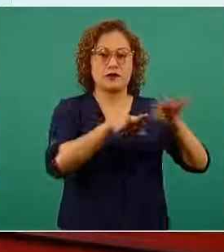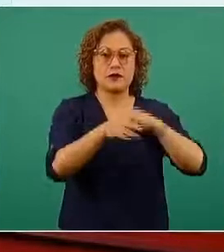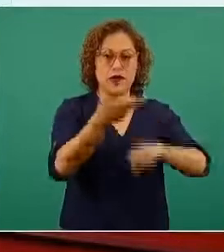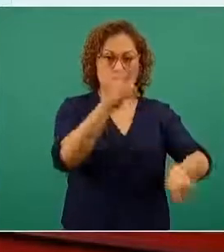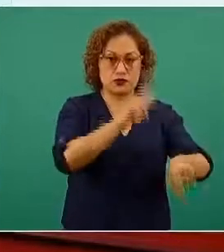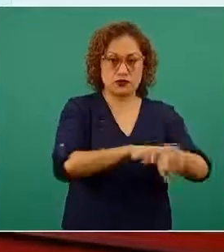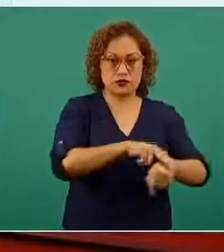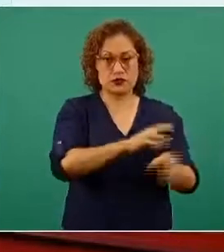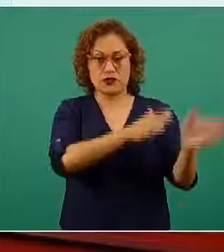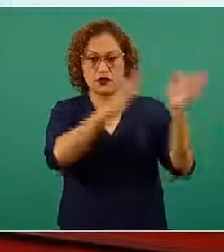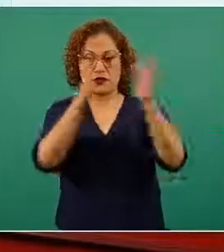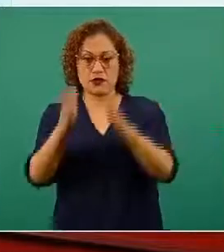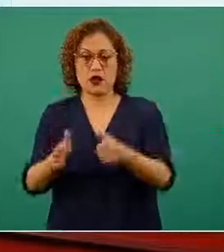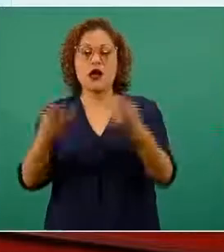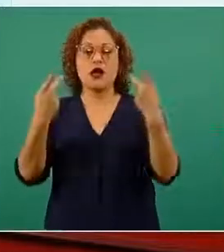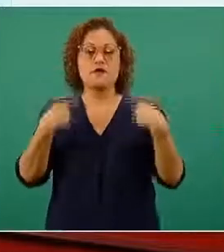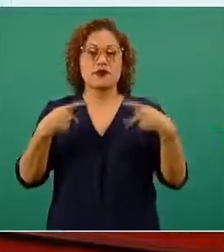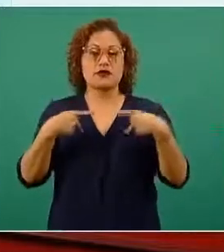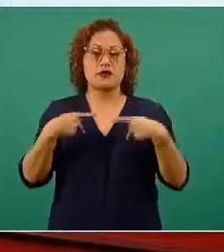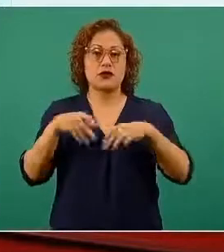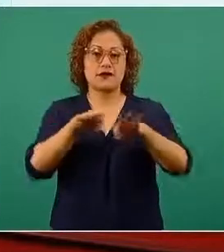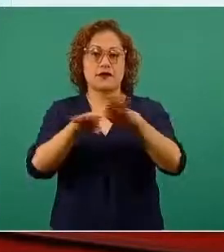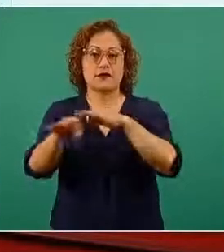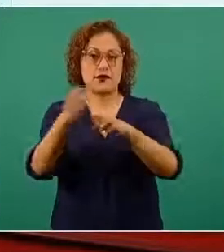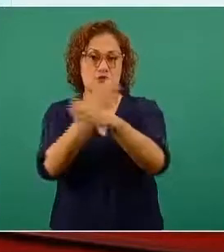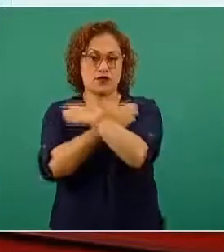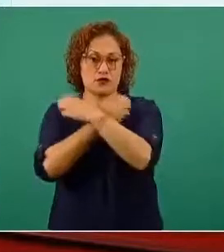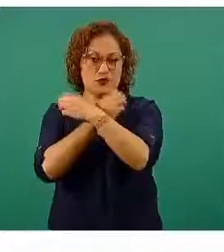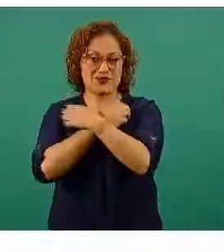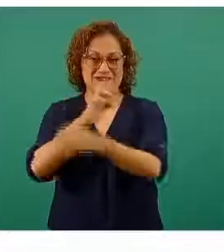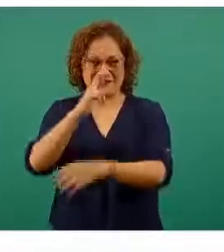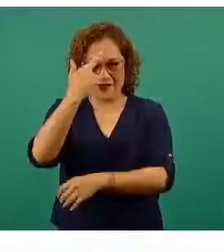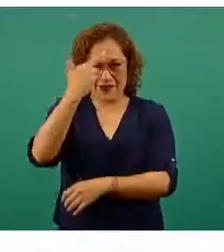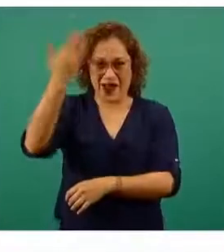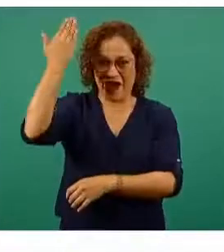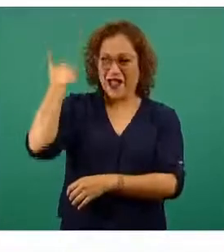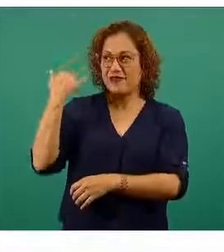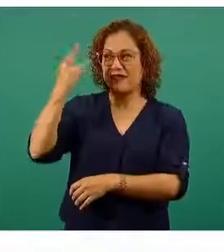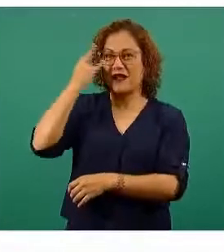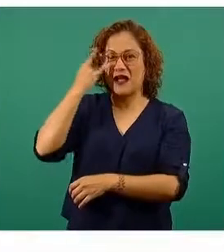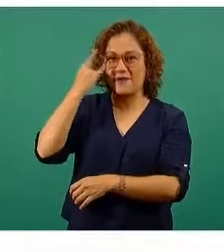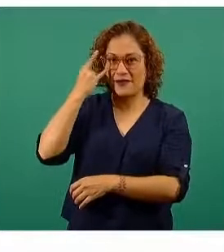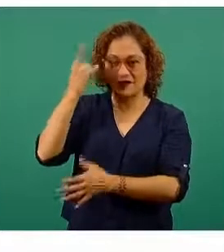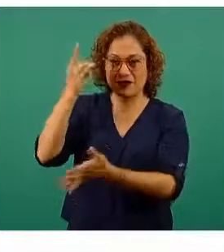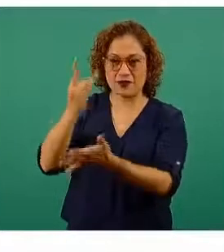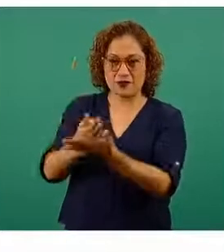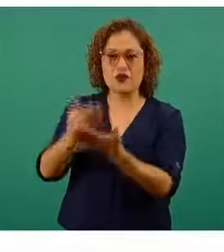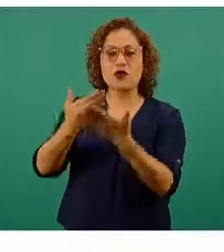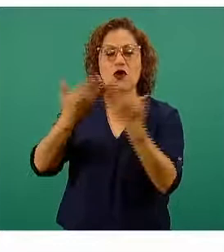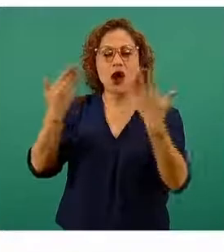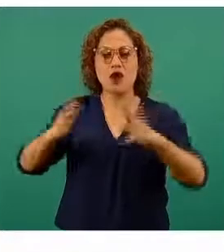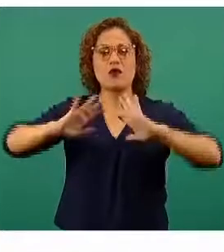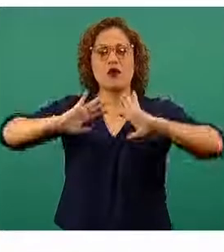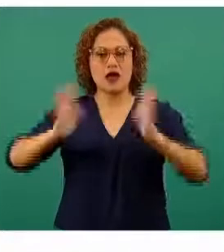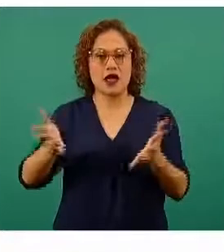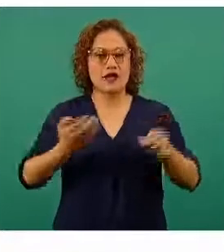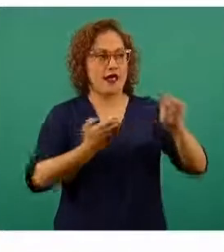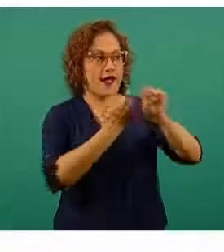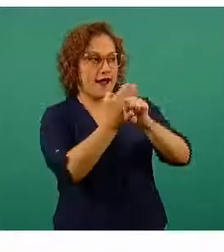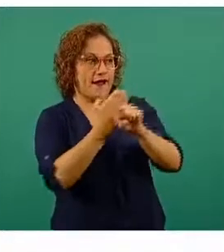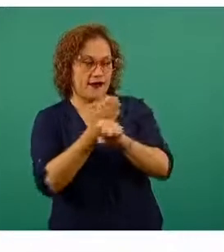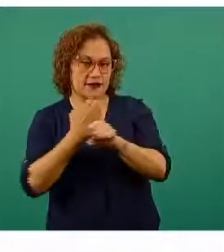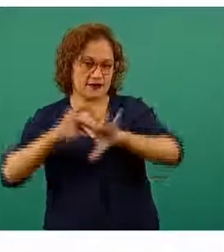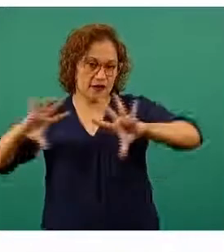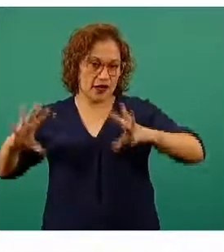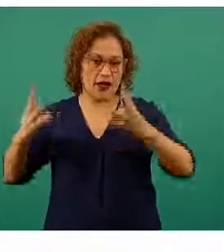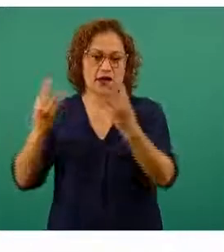educativo, que ahora ya no son solo los 22,000 de Campeche, sino ya se han agregado casi 90,000 más para esta